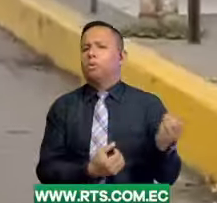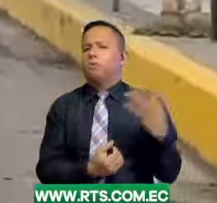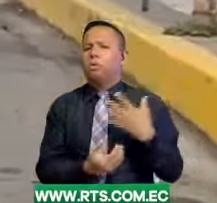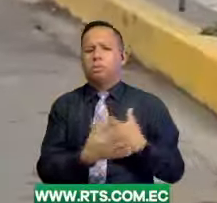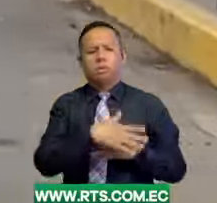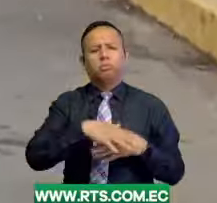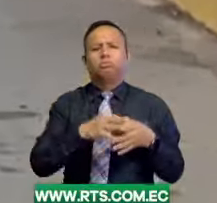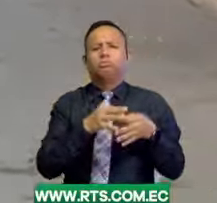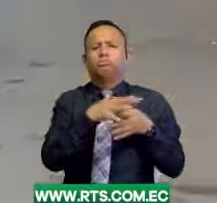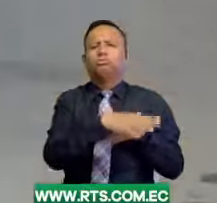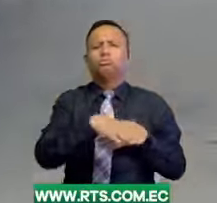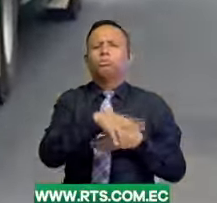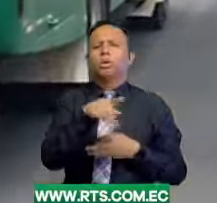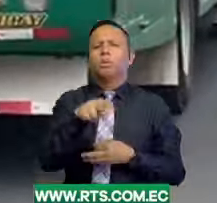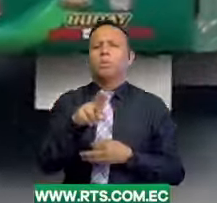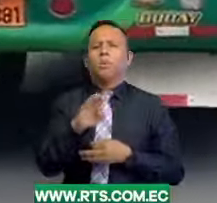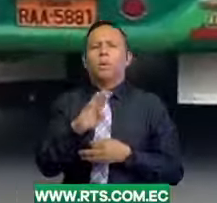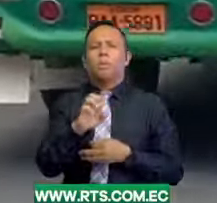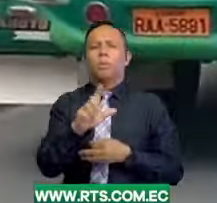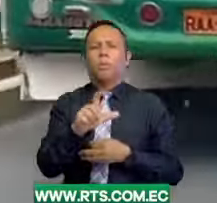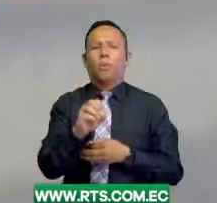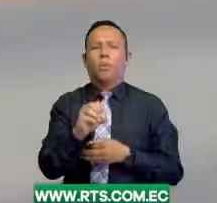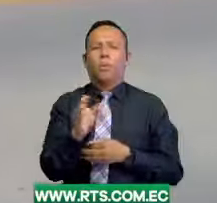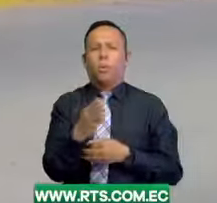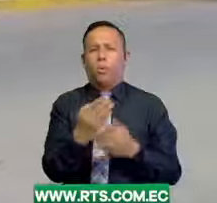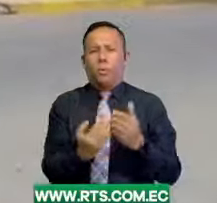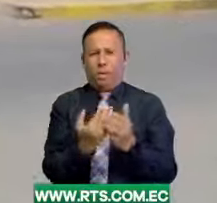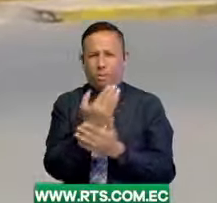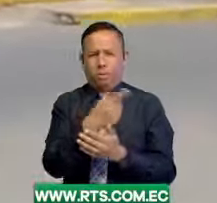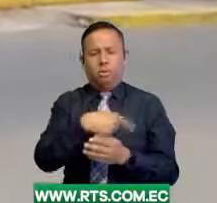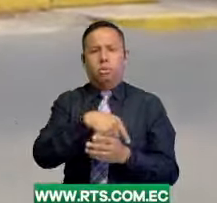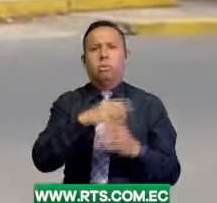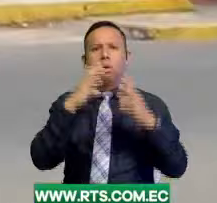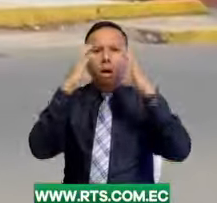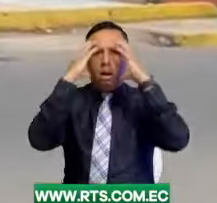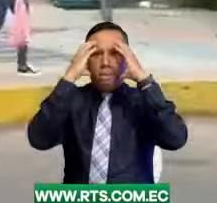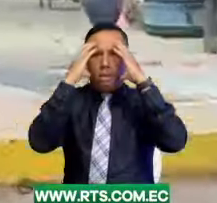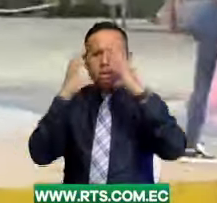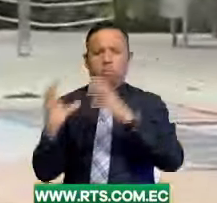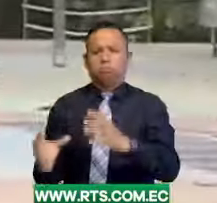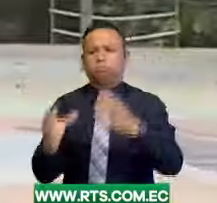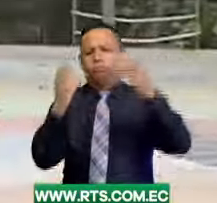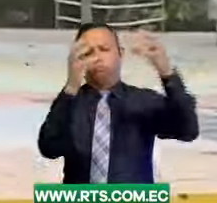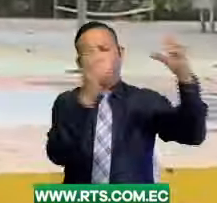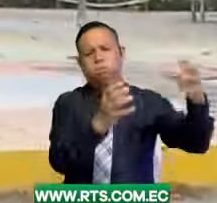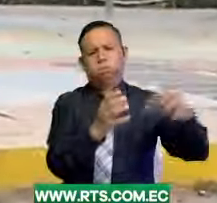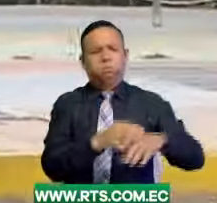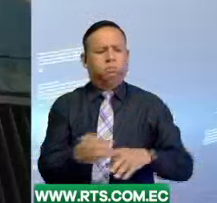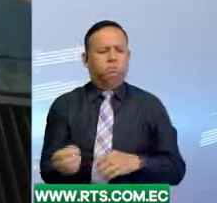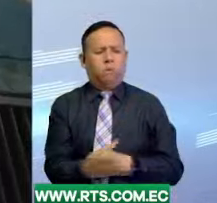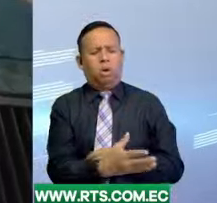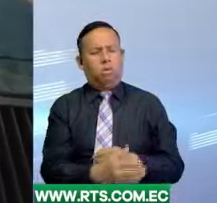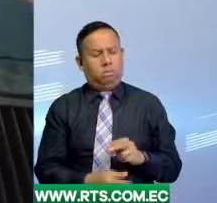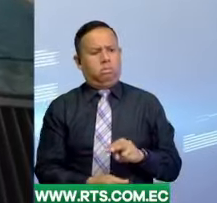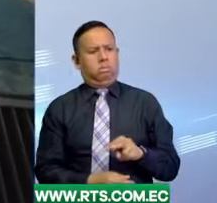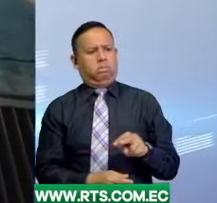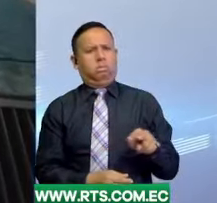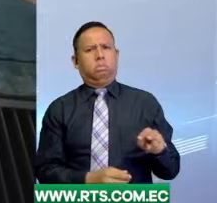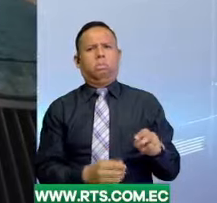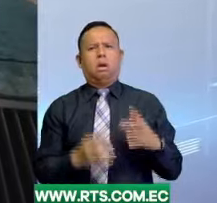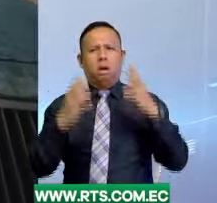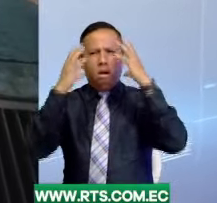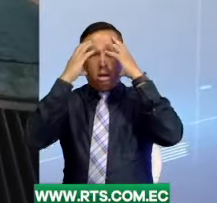recinto Pueblo Nuevo, zona rural de Babahoyo, una cabeza humana fue abandonada en esta plazoleta, envuelta